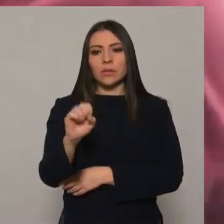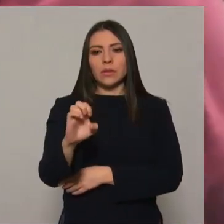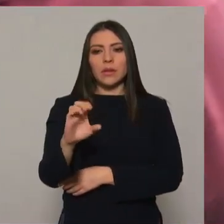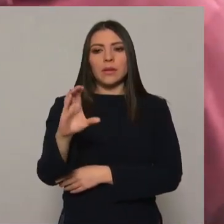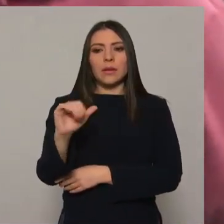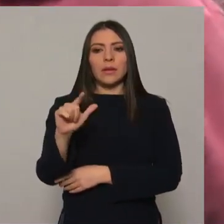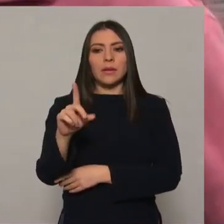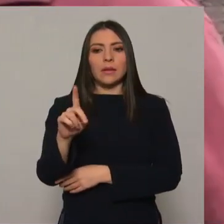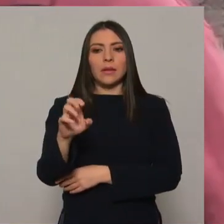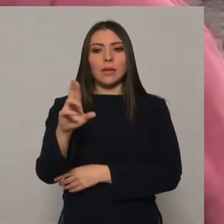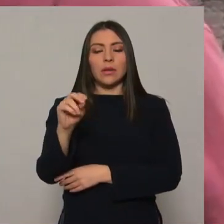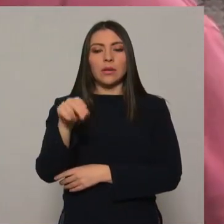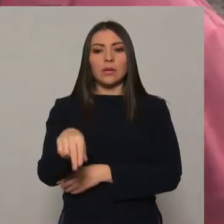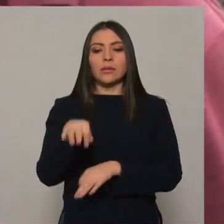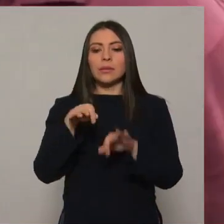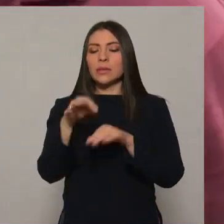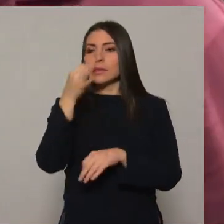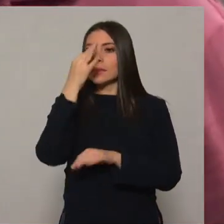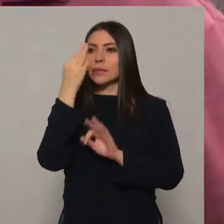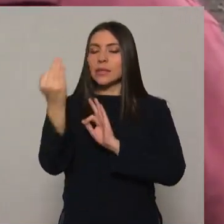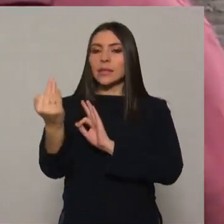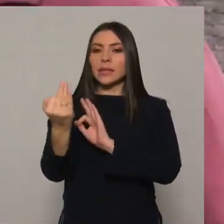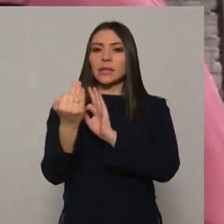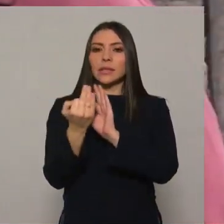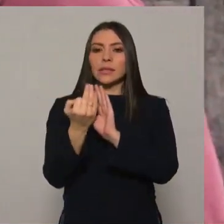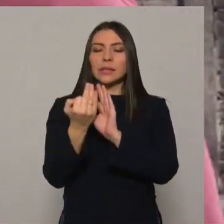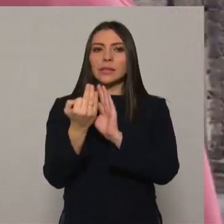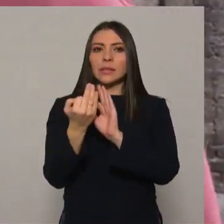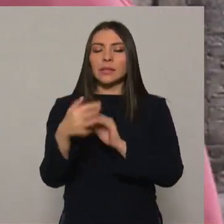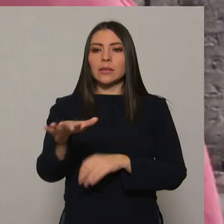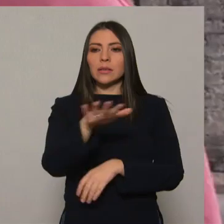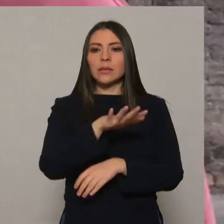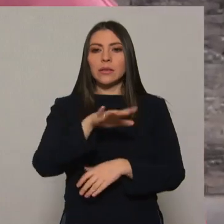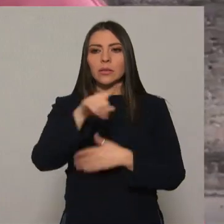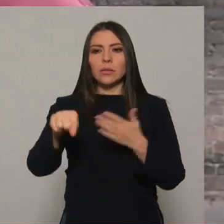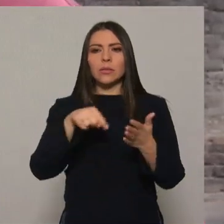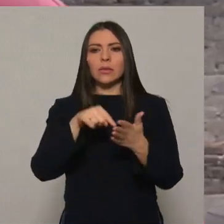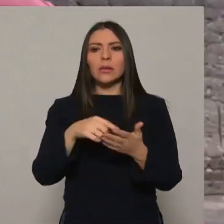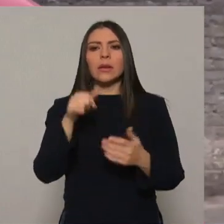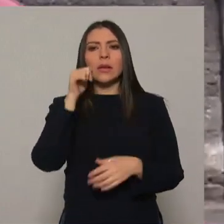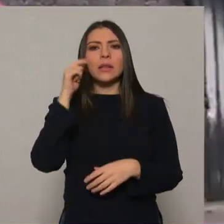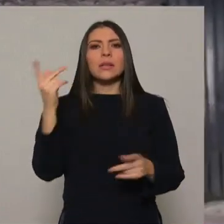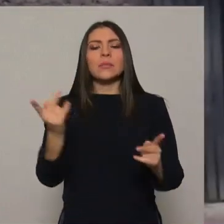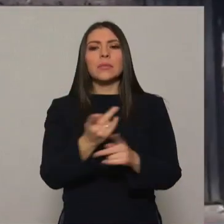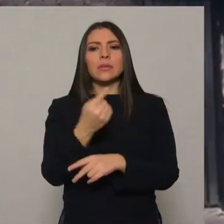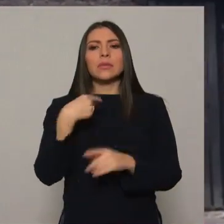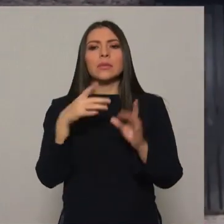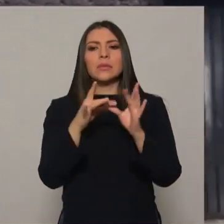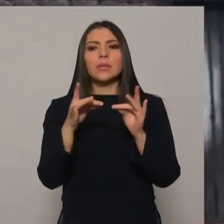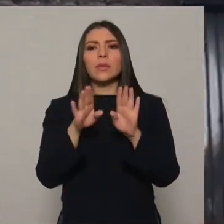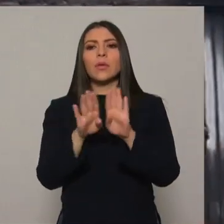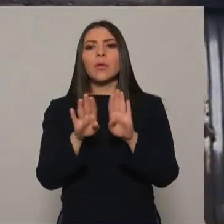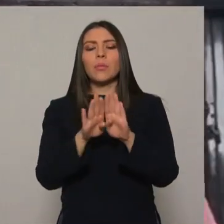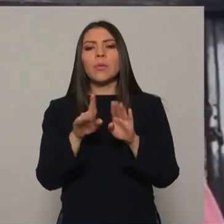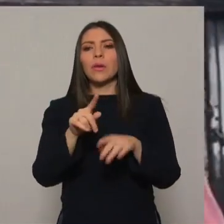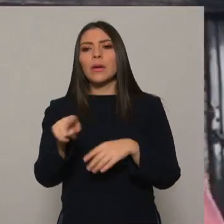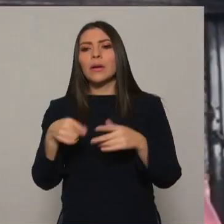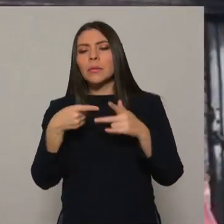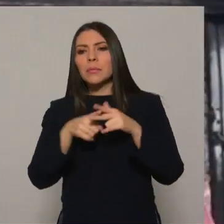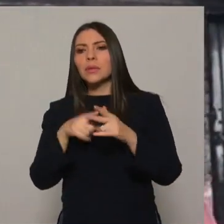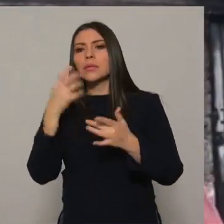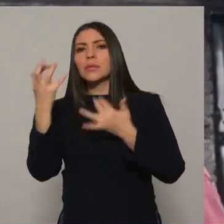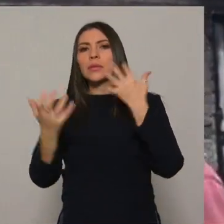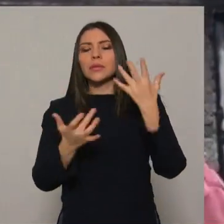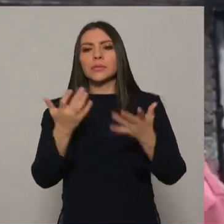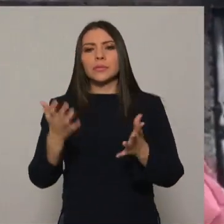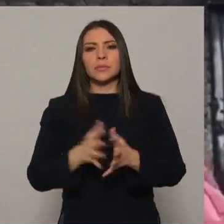Calderón, quien trabaja aquí cerca de de esta subestación. Cuéntanos, ¿cómo fue el momento de justo que comenzó el incendio? No,